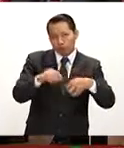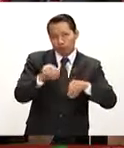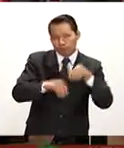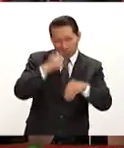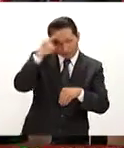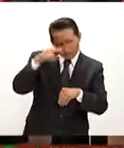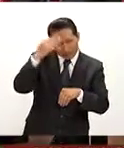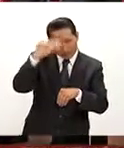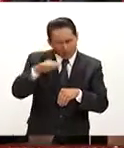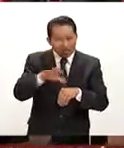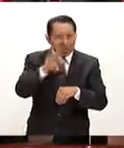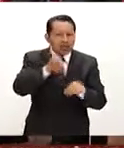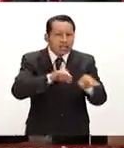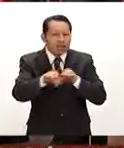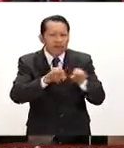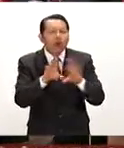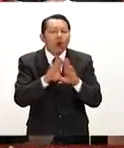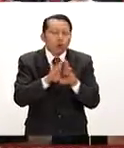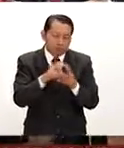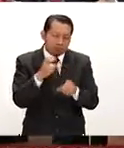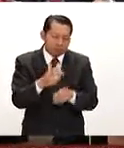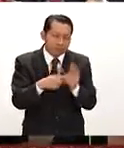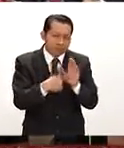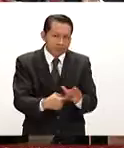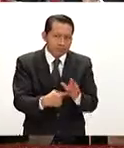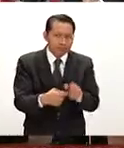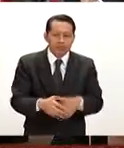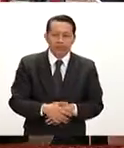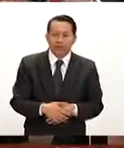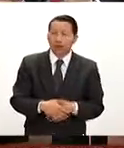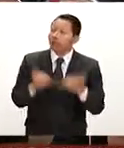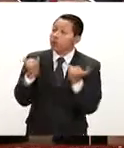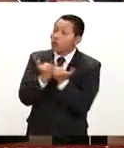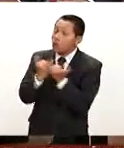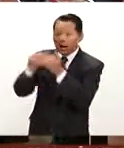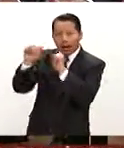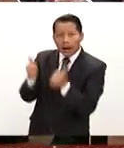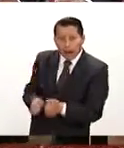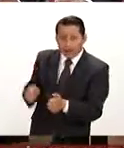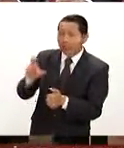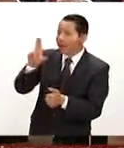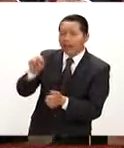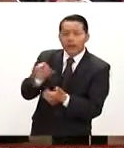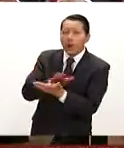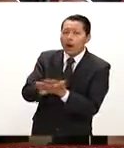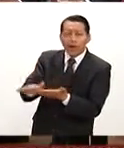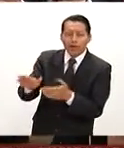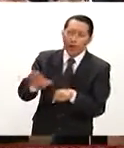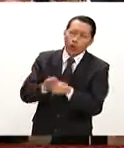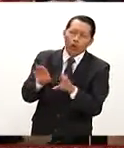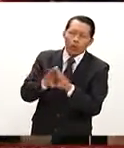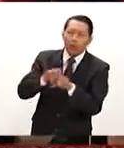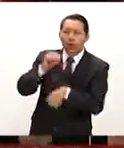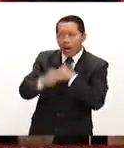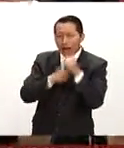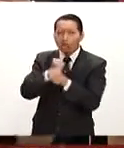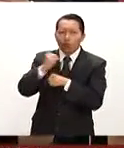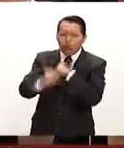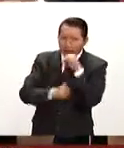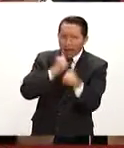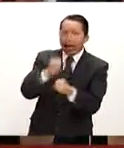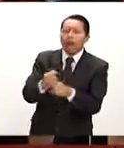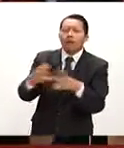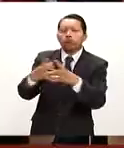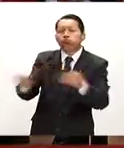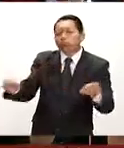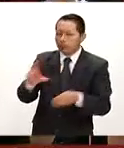Es un paso importantísimo, claro. Muy importante. Sí. Finalmente, el arte nunca va a sucumbir ante los pasos de los años. Siempre va a estar presente.